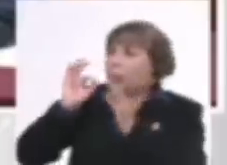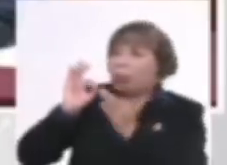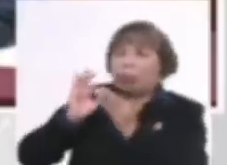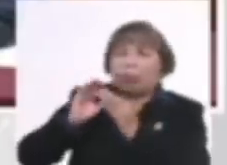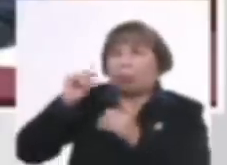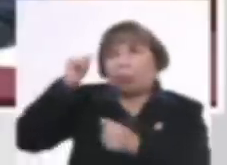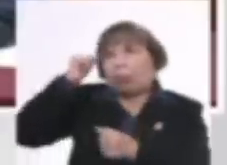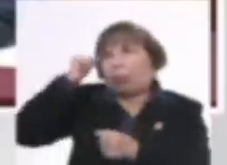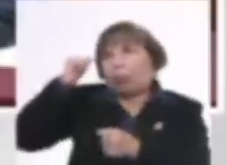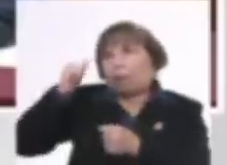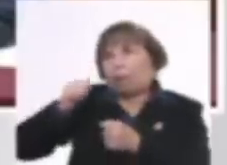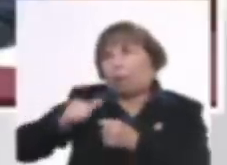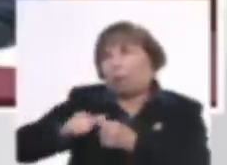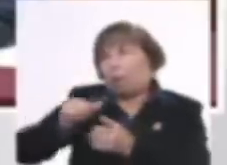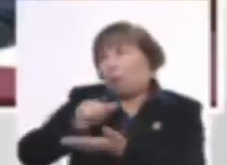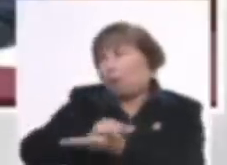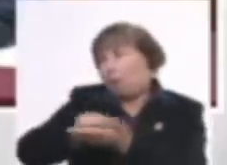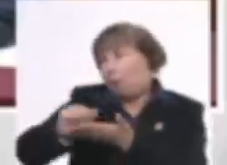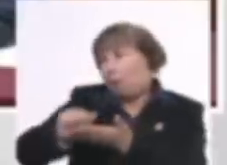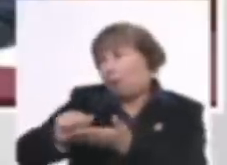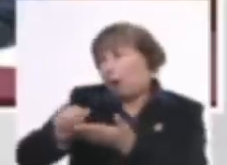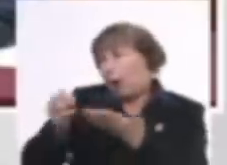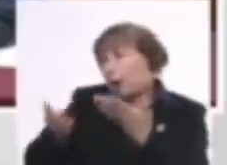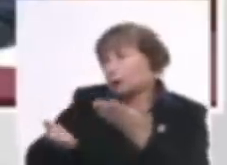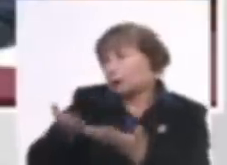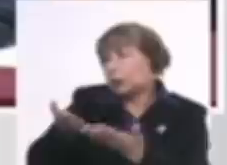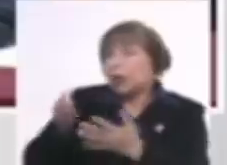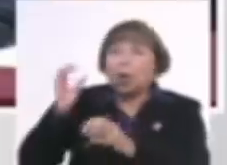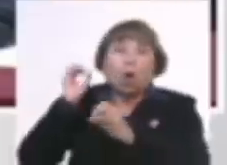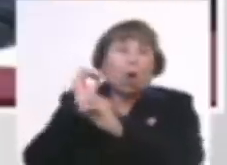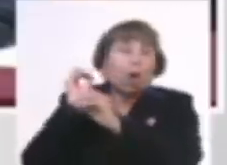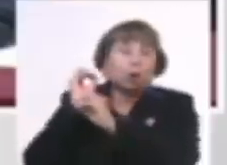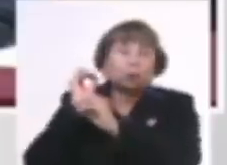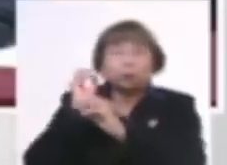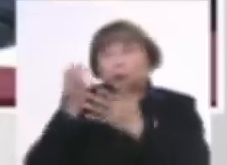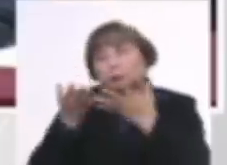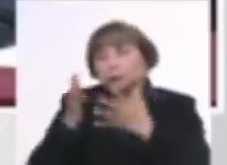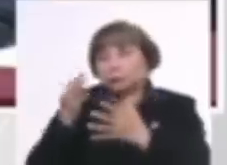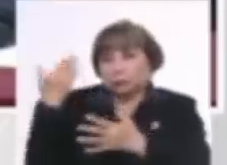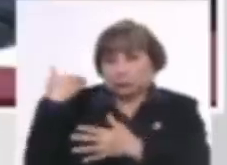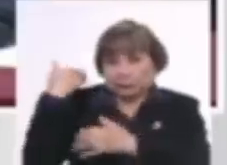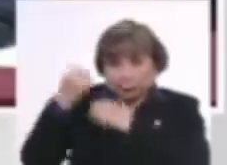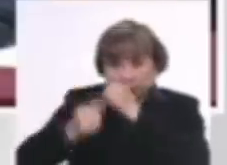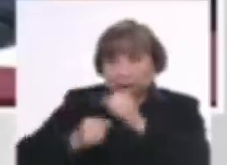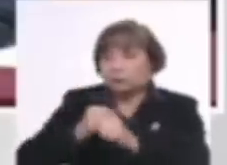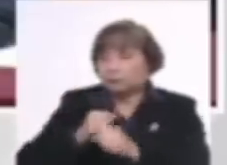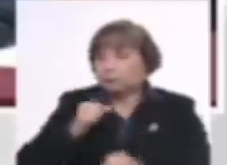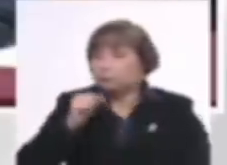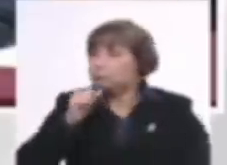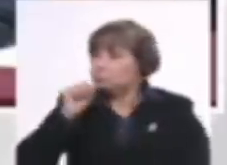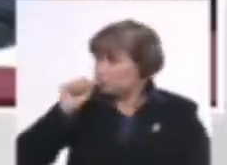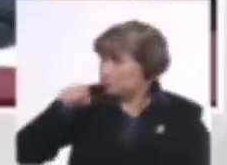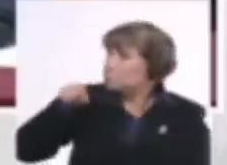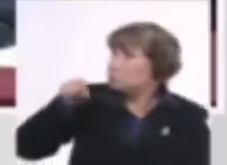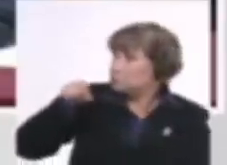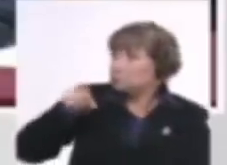Exactamente no recuerdo, sería en el mes de octubre, por ahí. ¿Del año pasado?